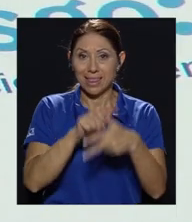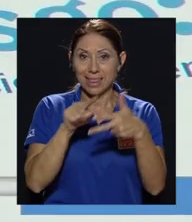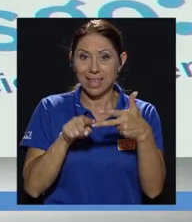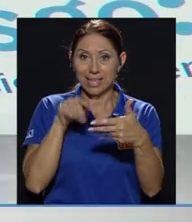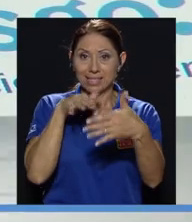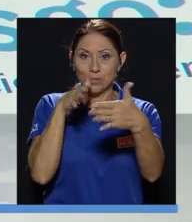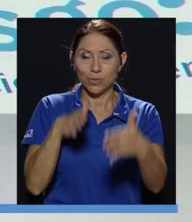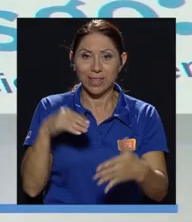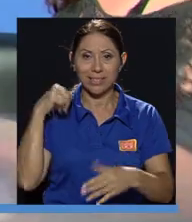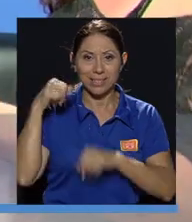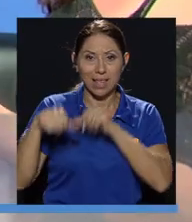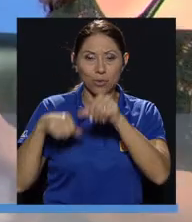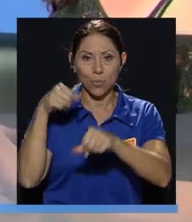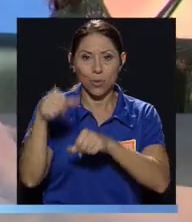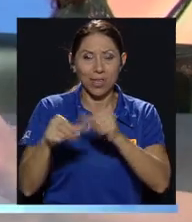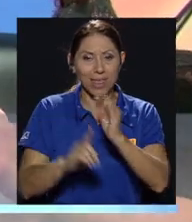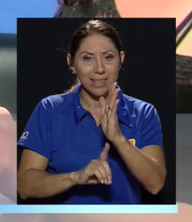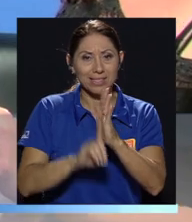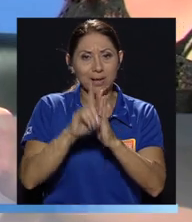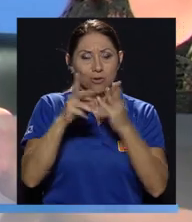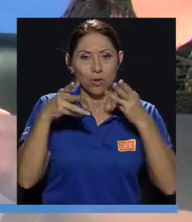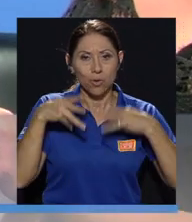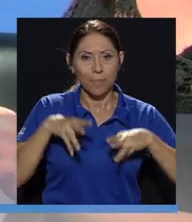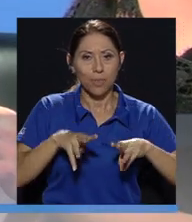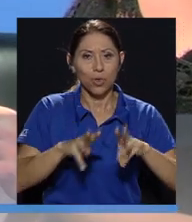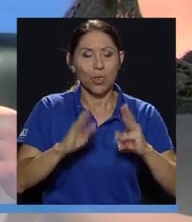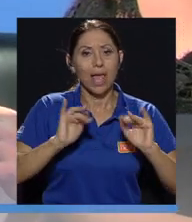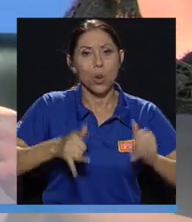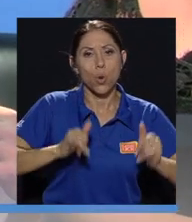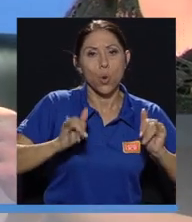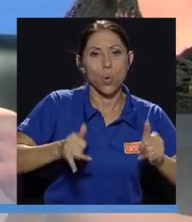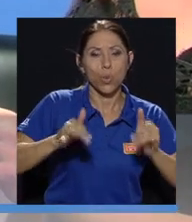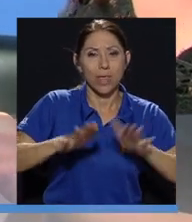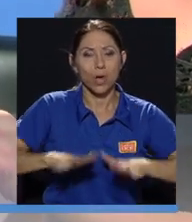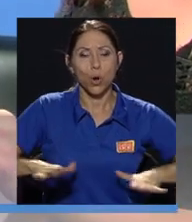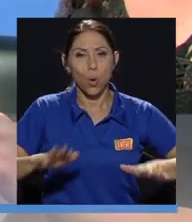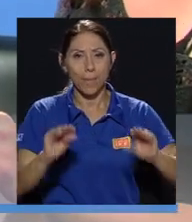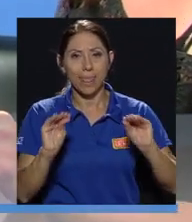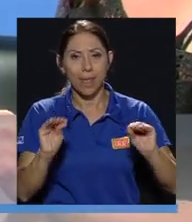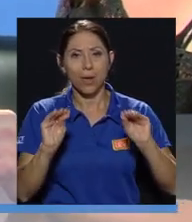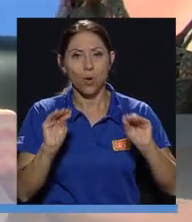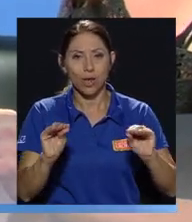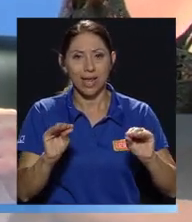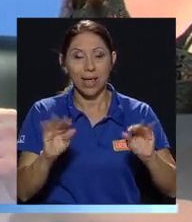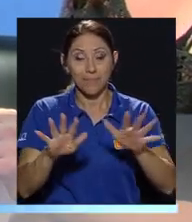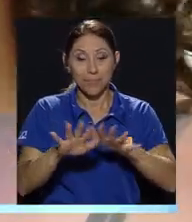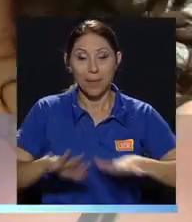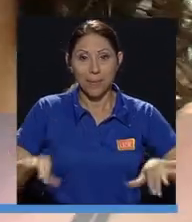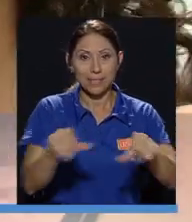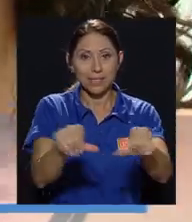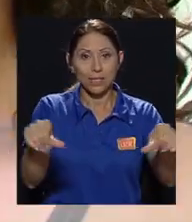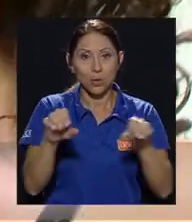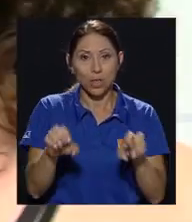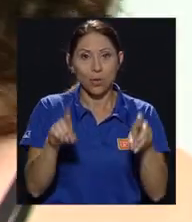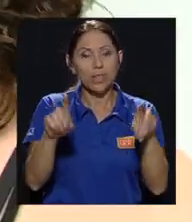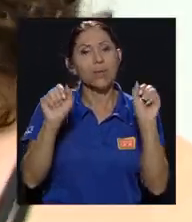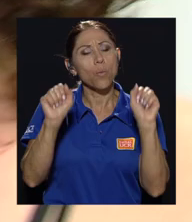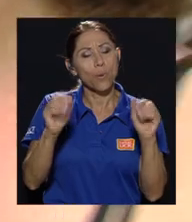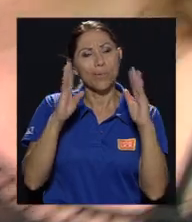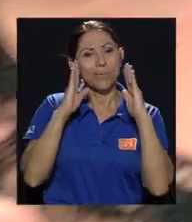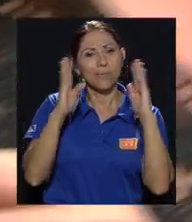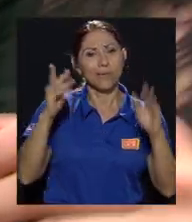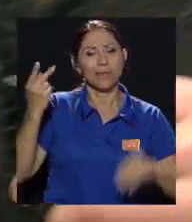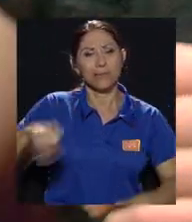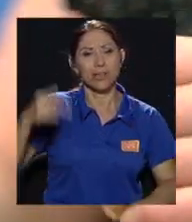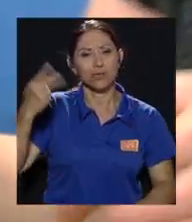estudiantes de antropología desarrollaron una metodología lúdico-pedagógica que permite en el sector educativo abordar la gestión